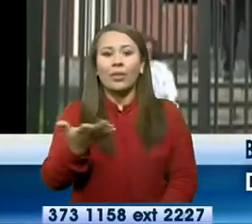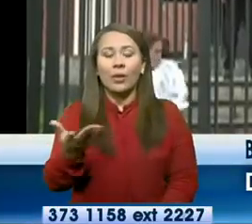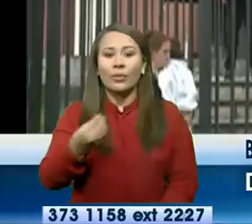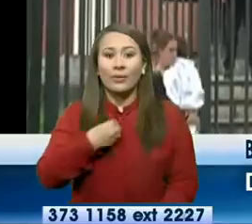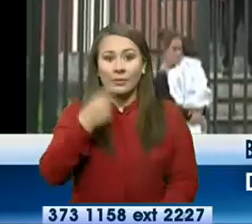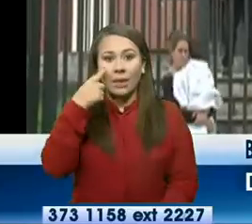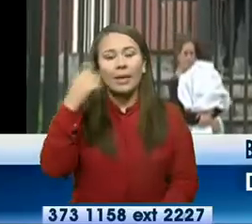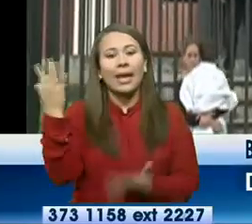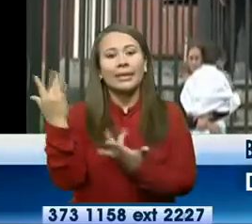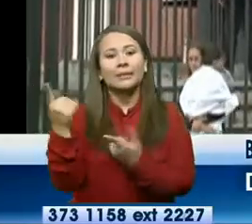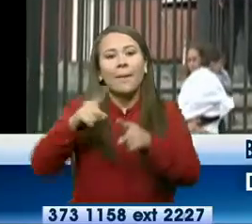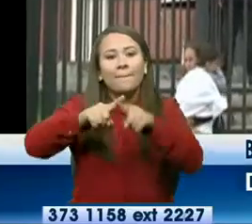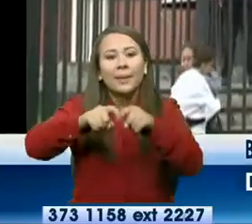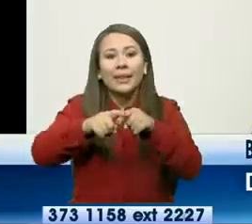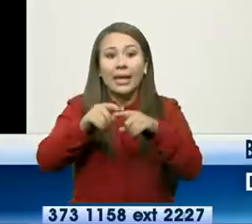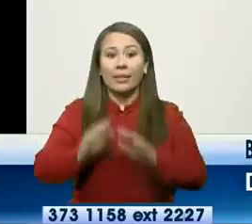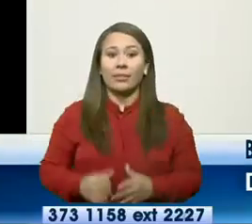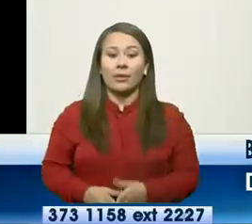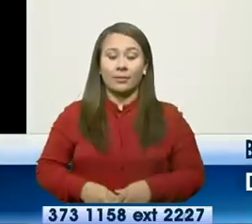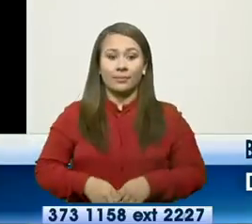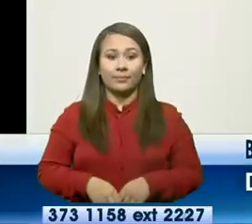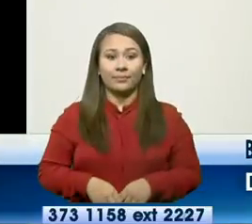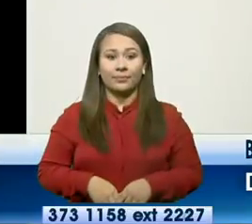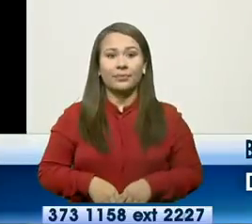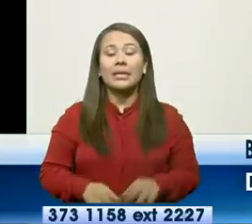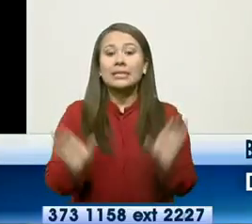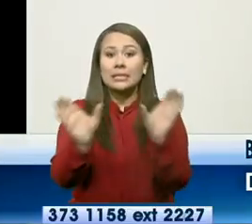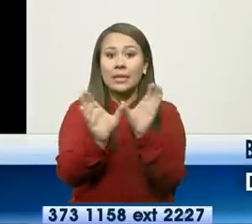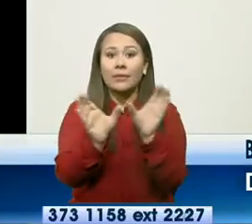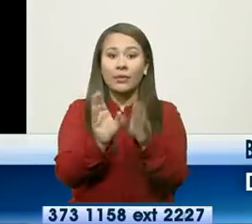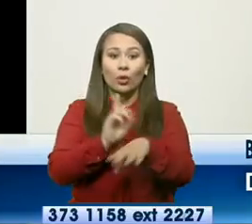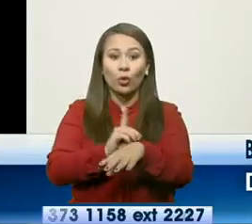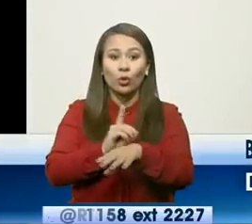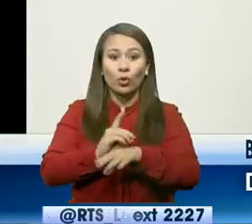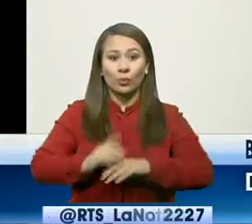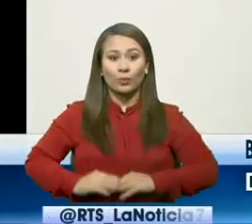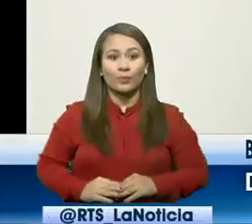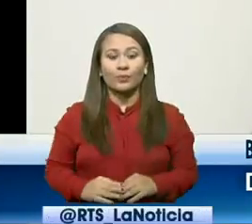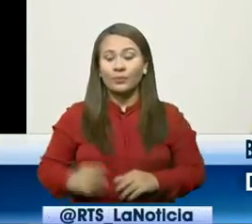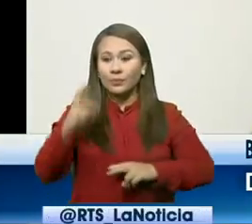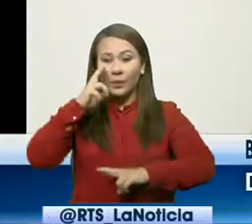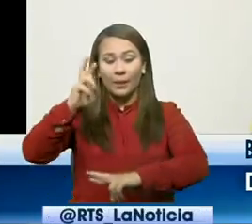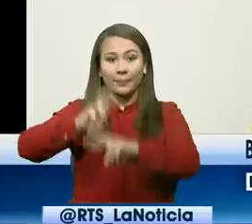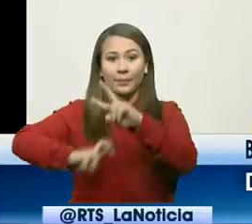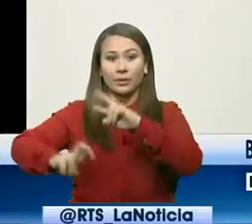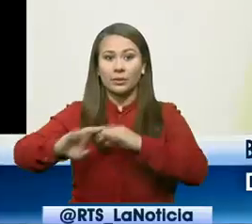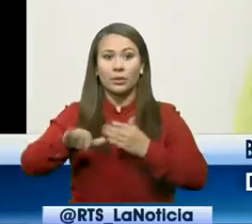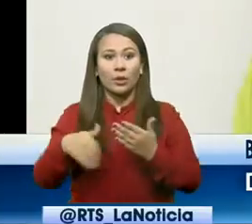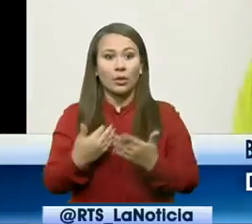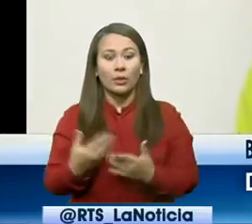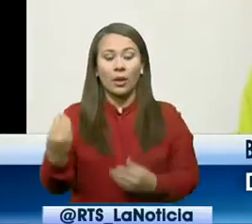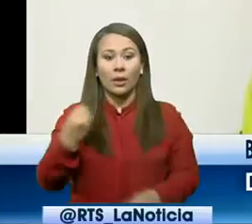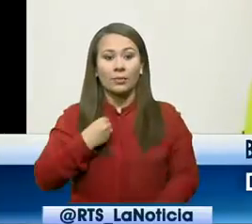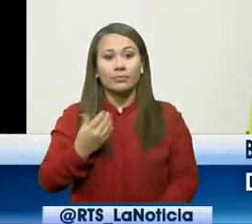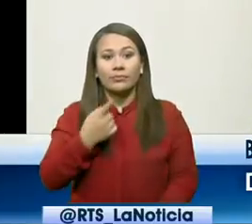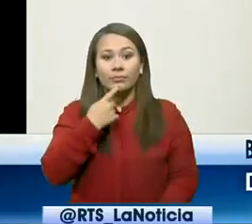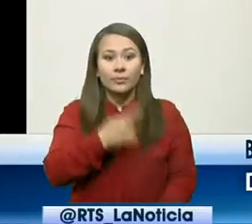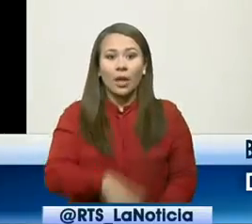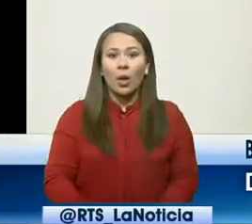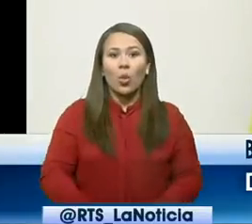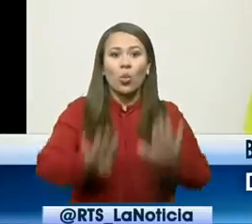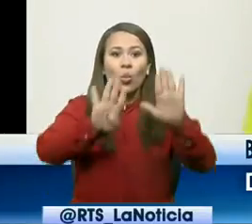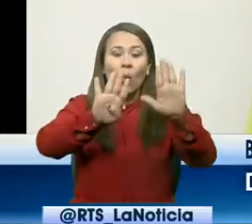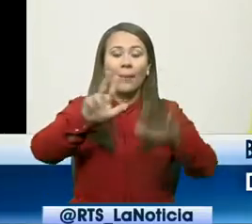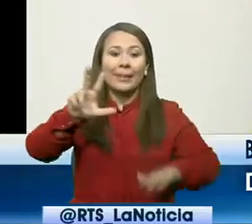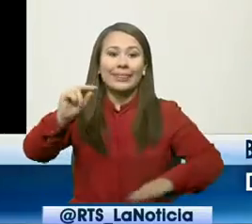Todo depende de su evolución. Certificado médico que se le hizo la valoración por parte del médico legista arroja de 9 a 30 días